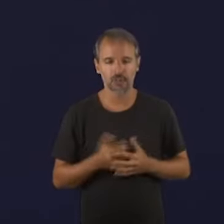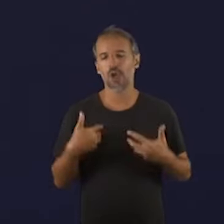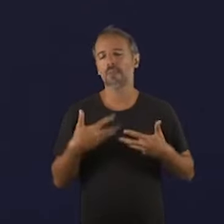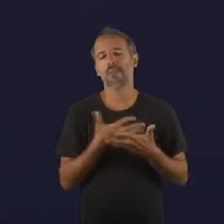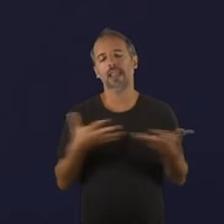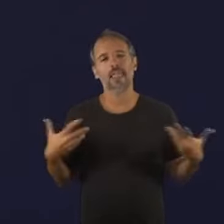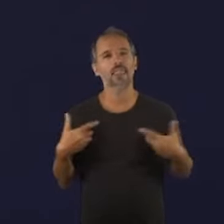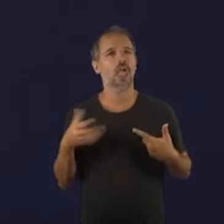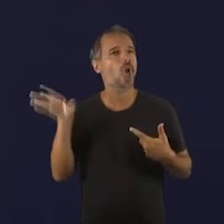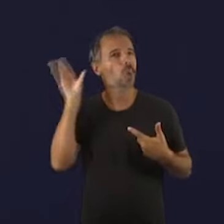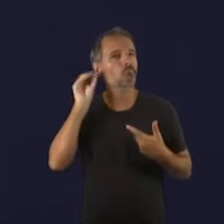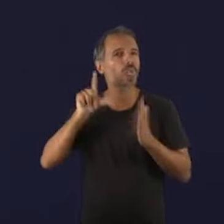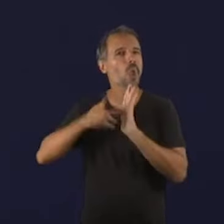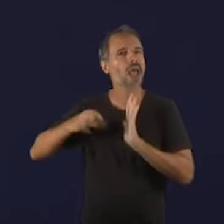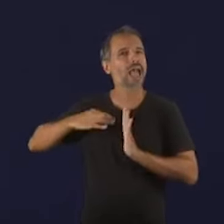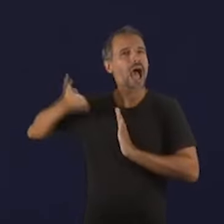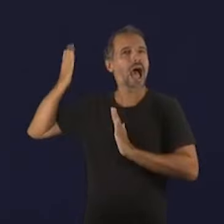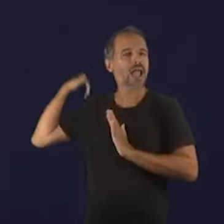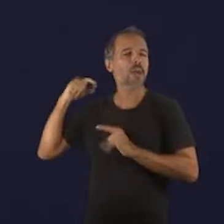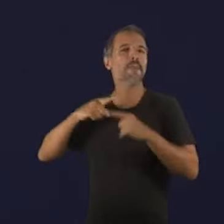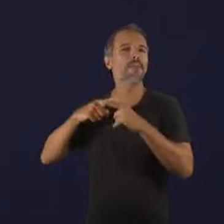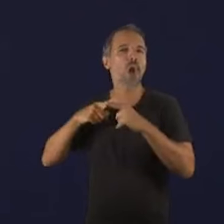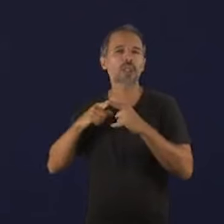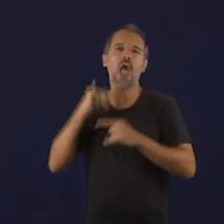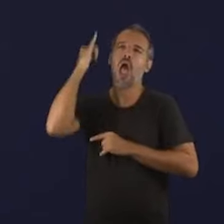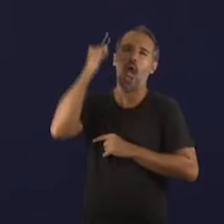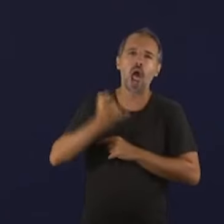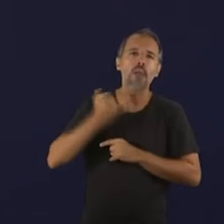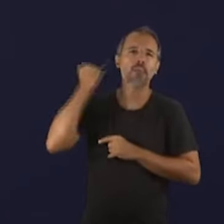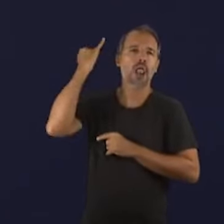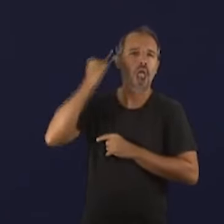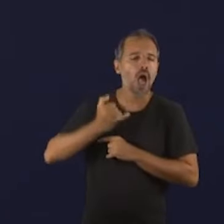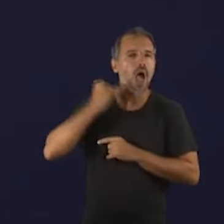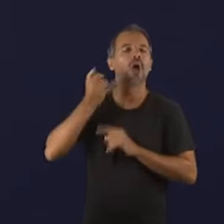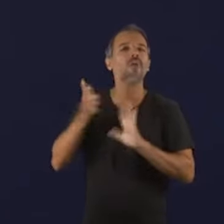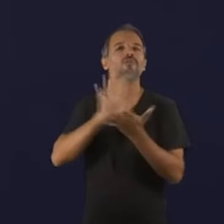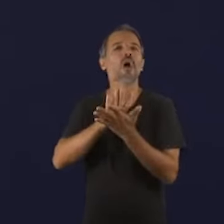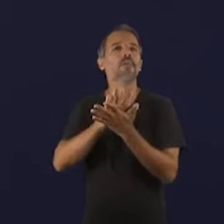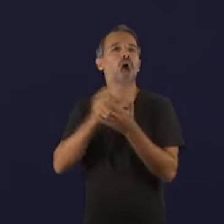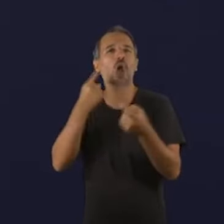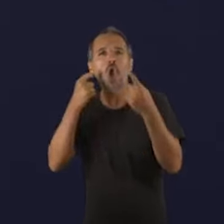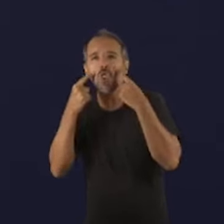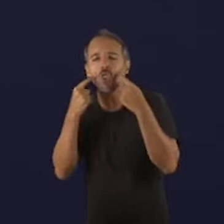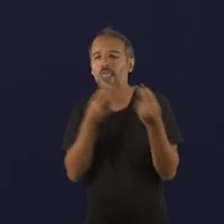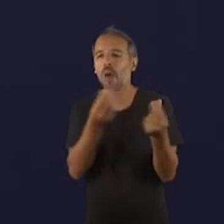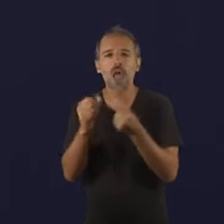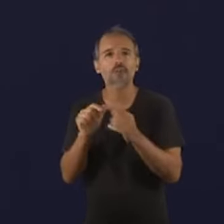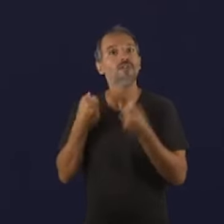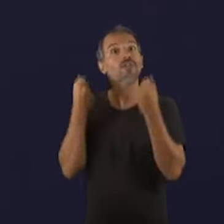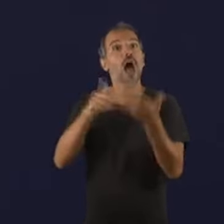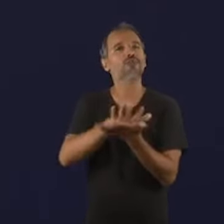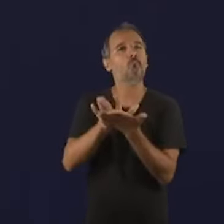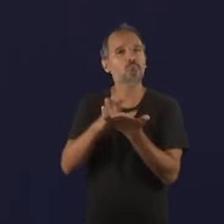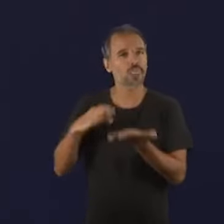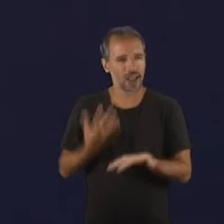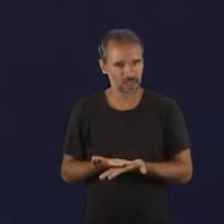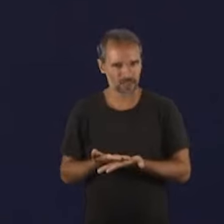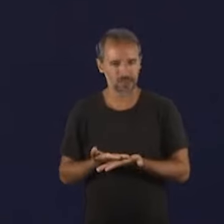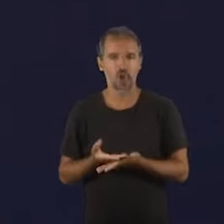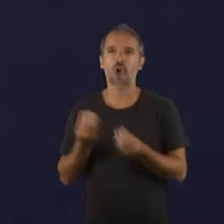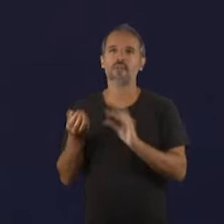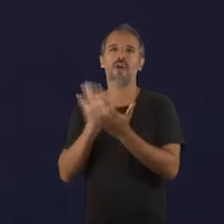de escuchar durante años a la política explicarme Cómo controlando precios nos solucionaban la vida